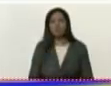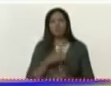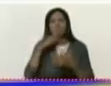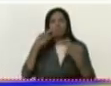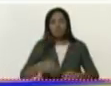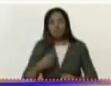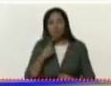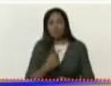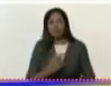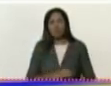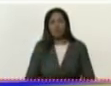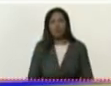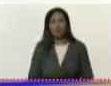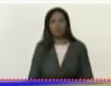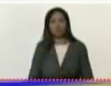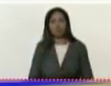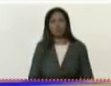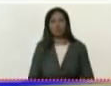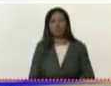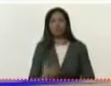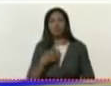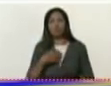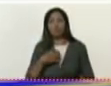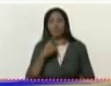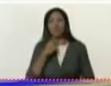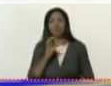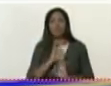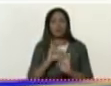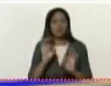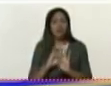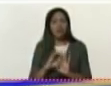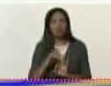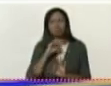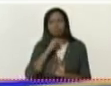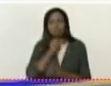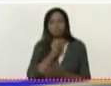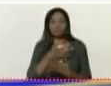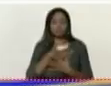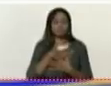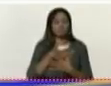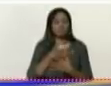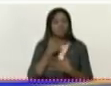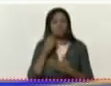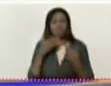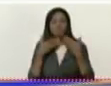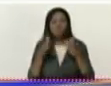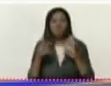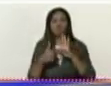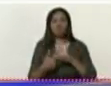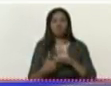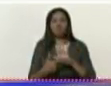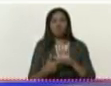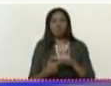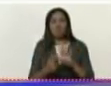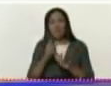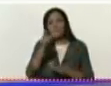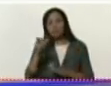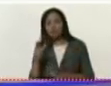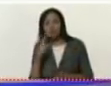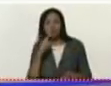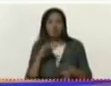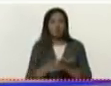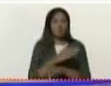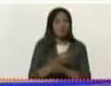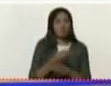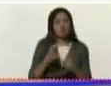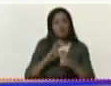sé lo que les digo, no puedo decir más para no develar fuentes y elementos claves de